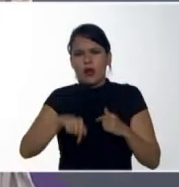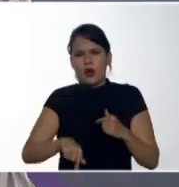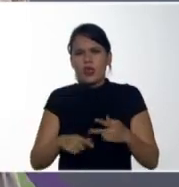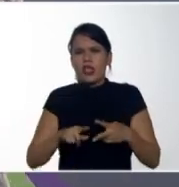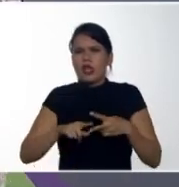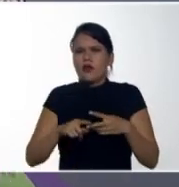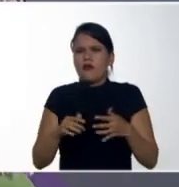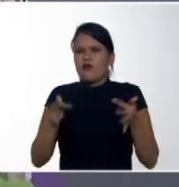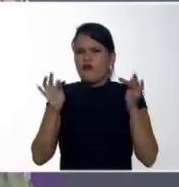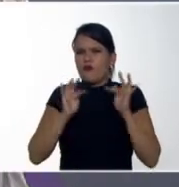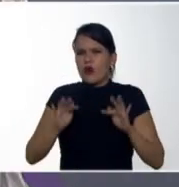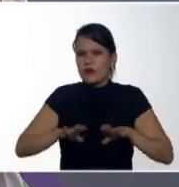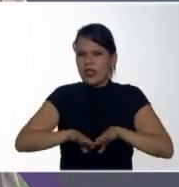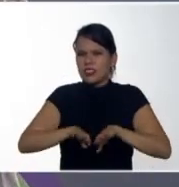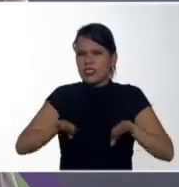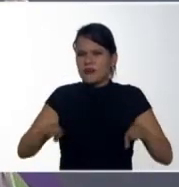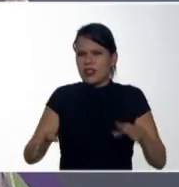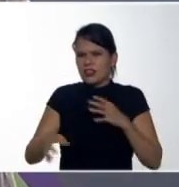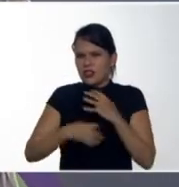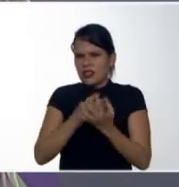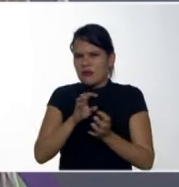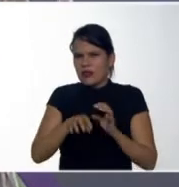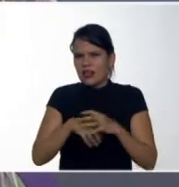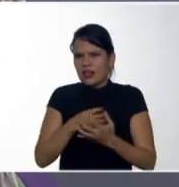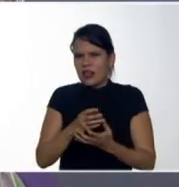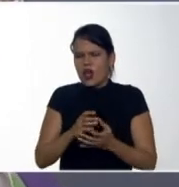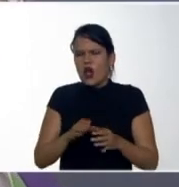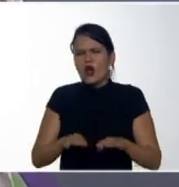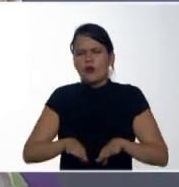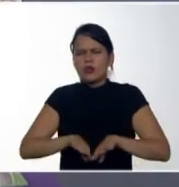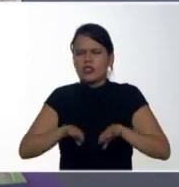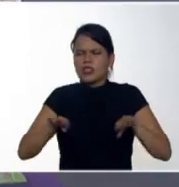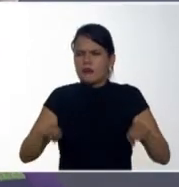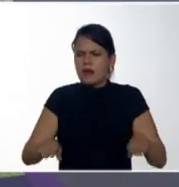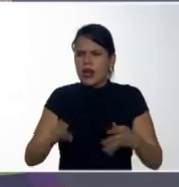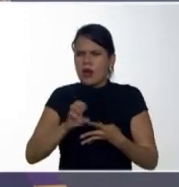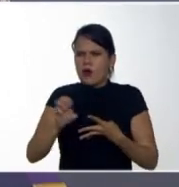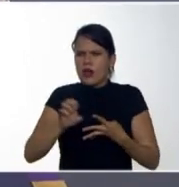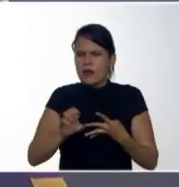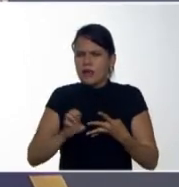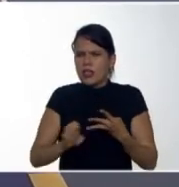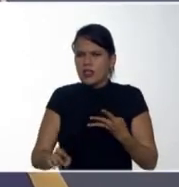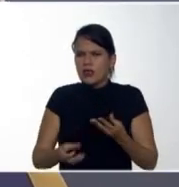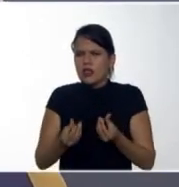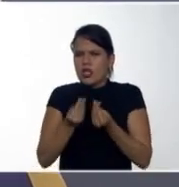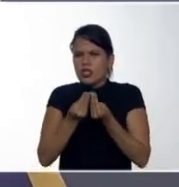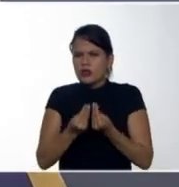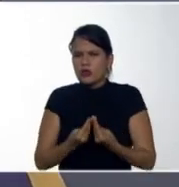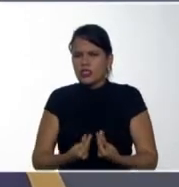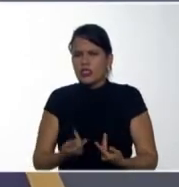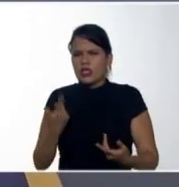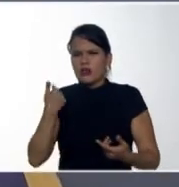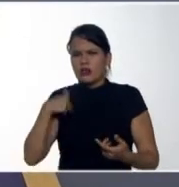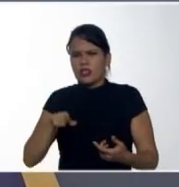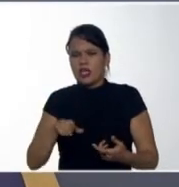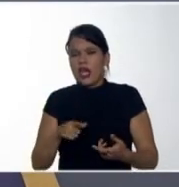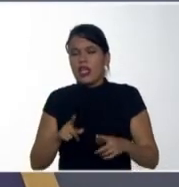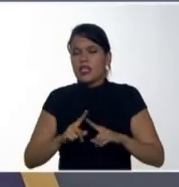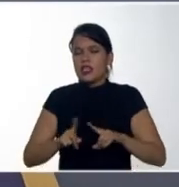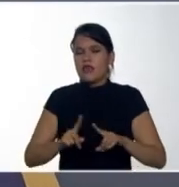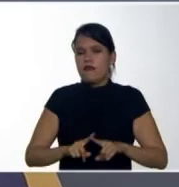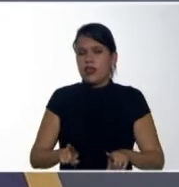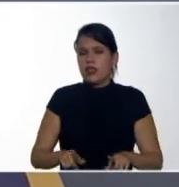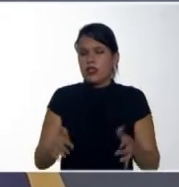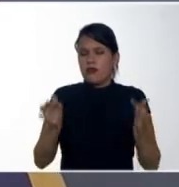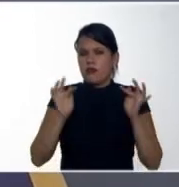técnicas de separación de mezclas. Ahora, ¿cómo separar los elementos o las sustancias que las constituyen? Hay diferentes técnicas. ¿Cuáles